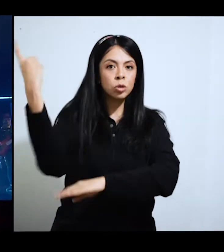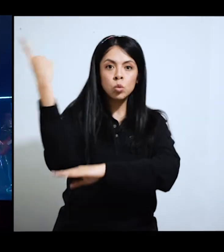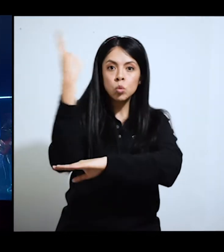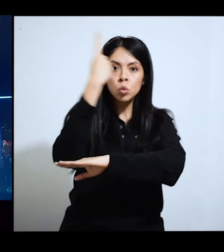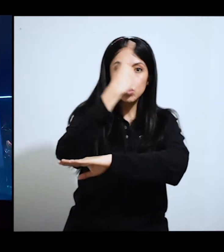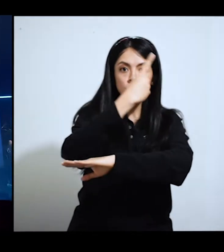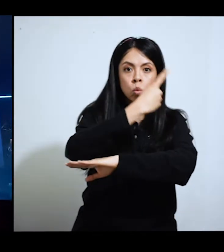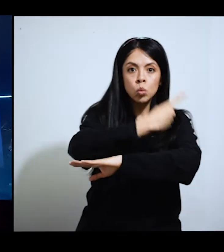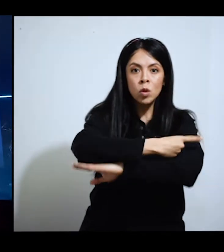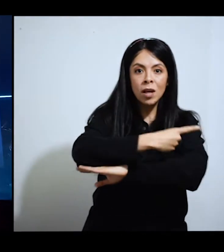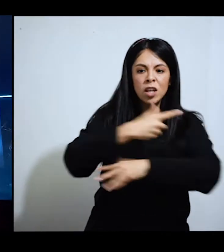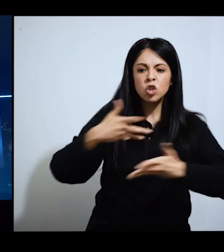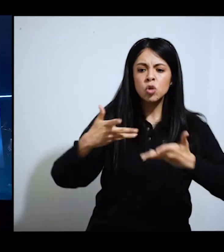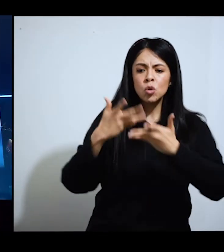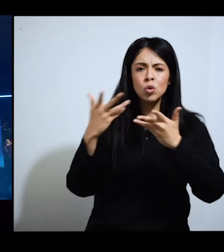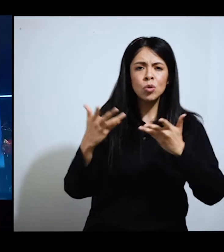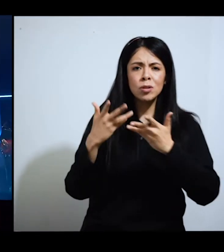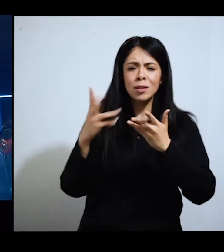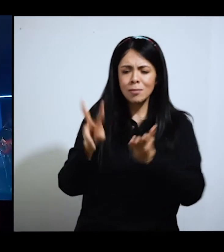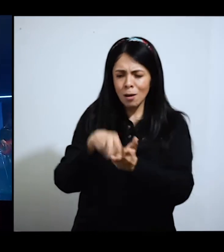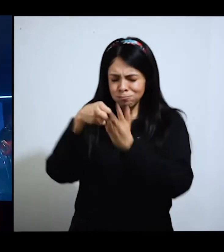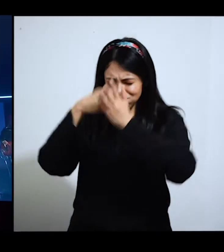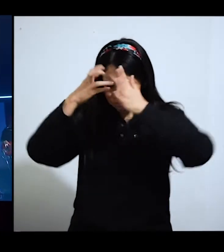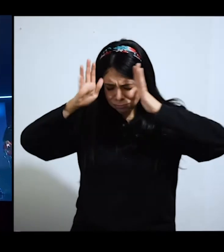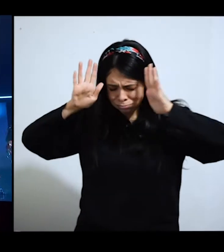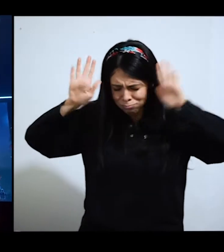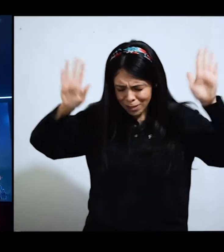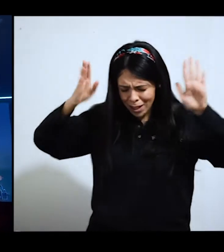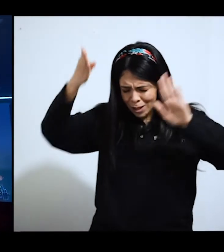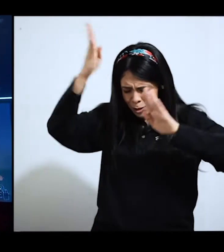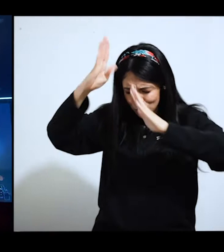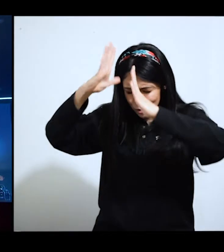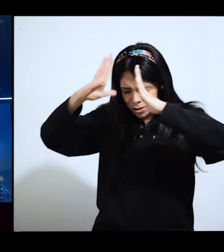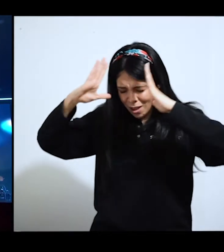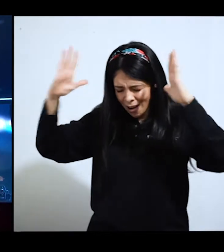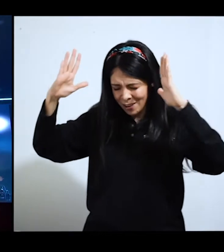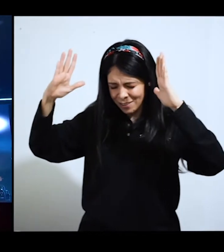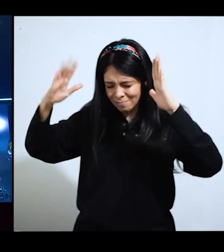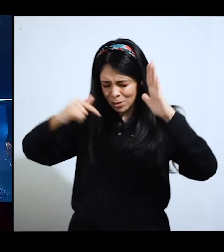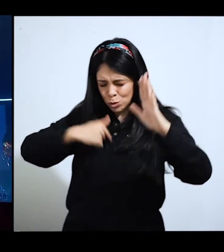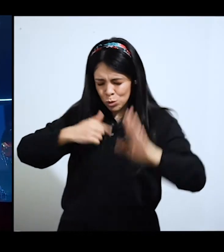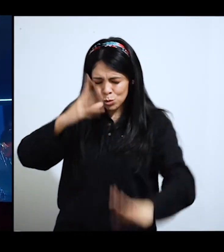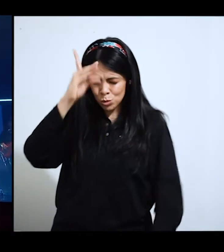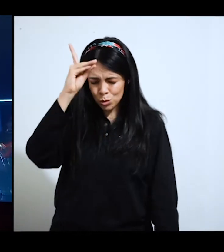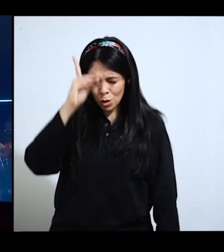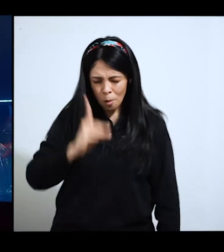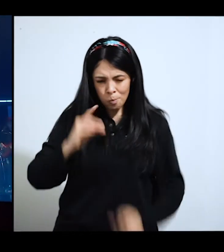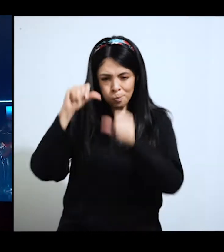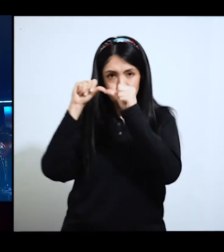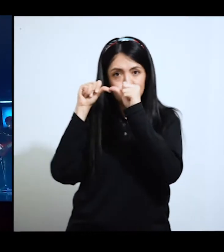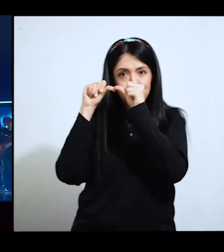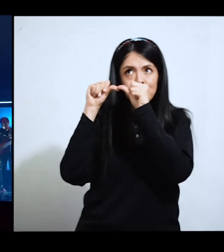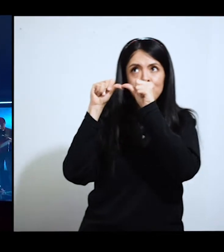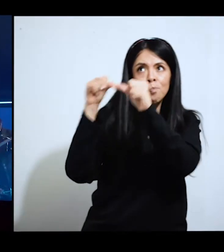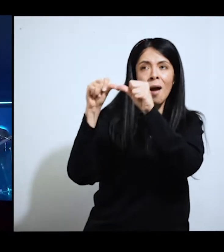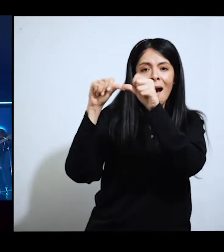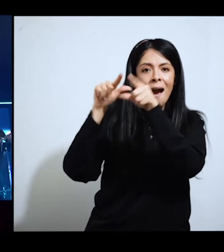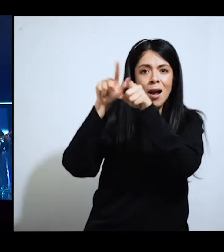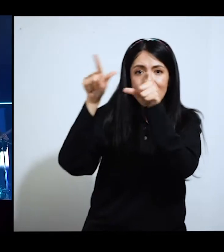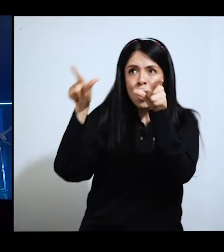y de noche postrado ante tu grandeza, porque aquí permaneceré.